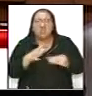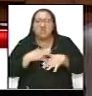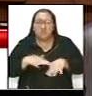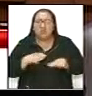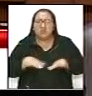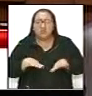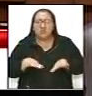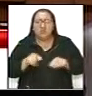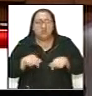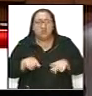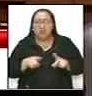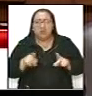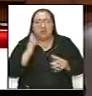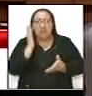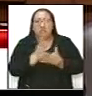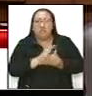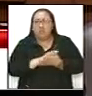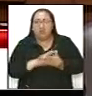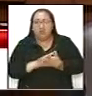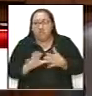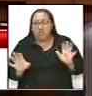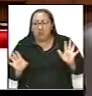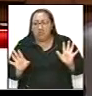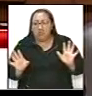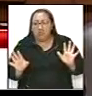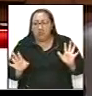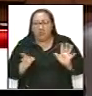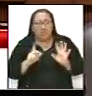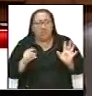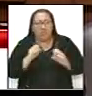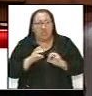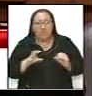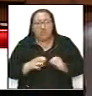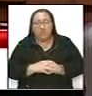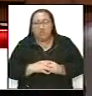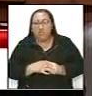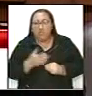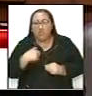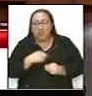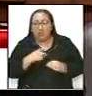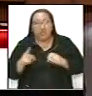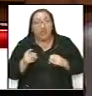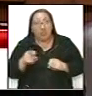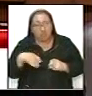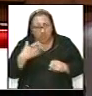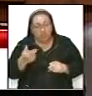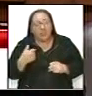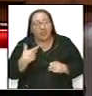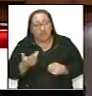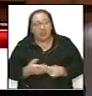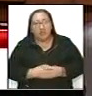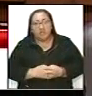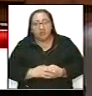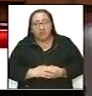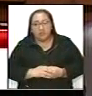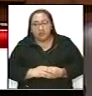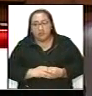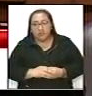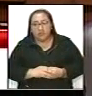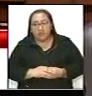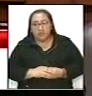No va a haber aquí censuras, no hay por lo menos ese ánimo, nadie lo ha planteado. Estamos en un debate que puede